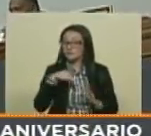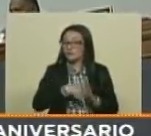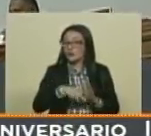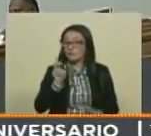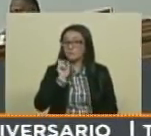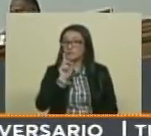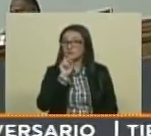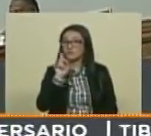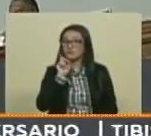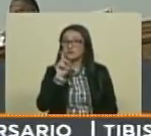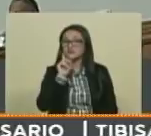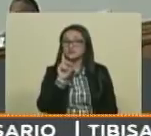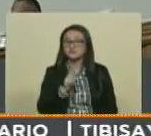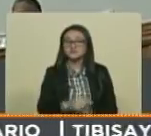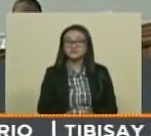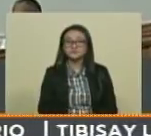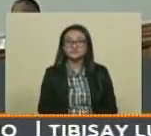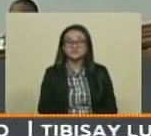nombre.